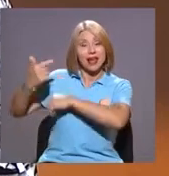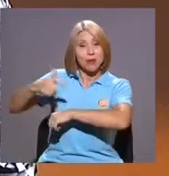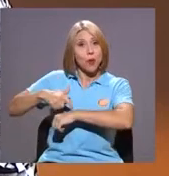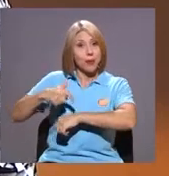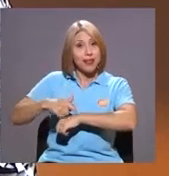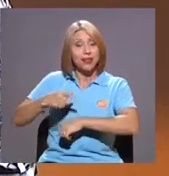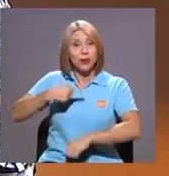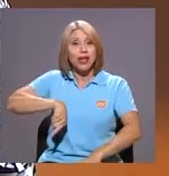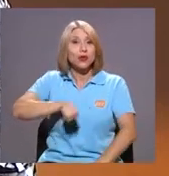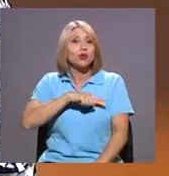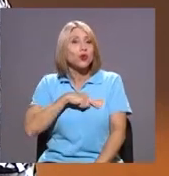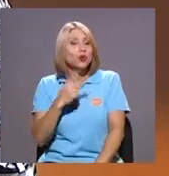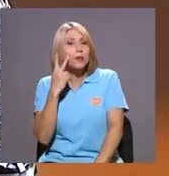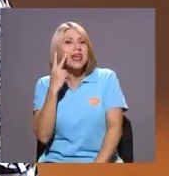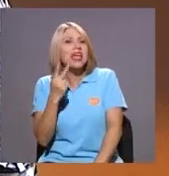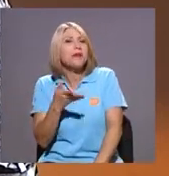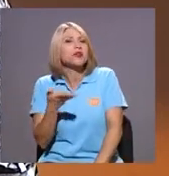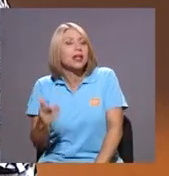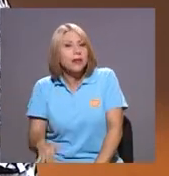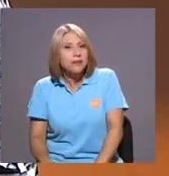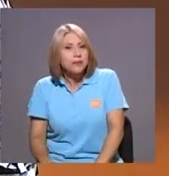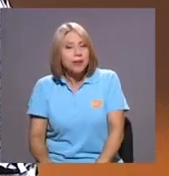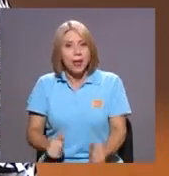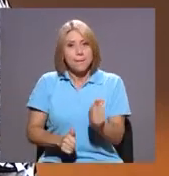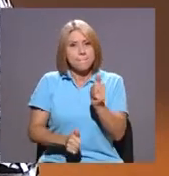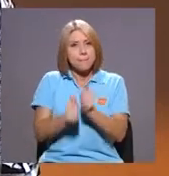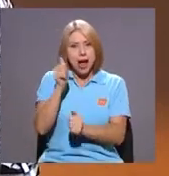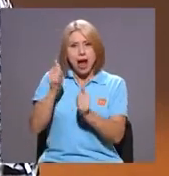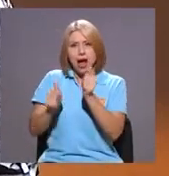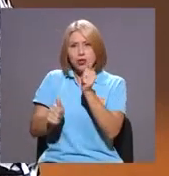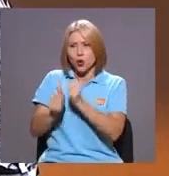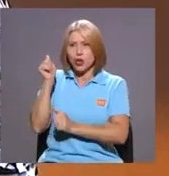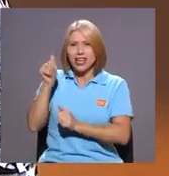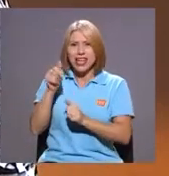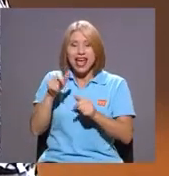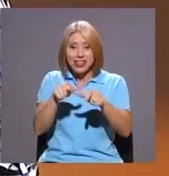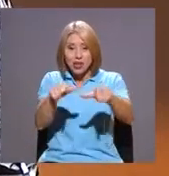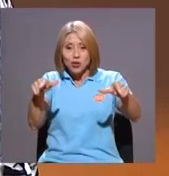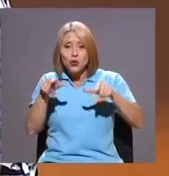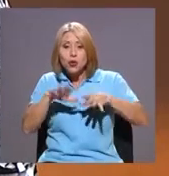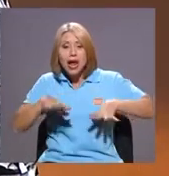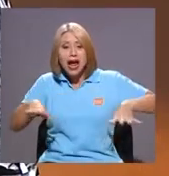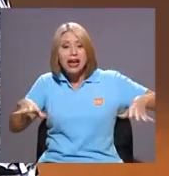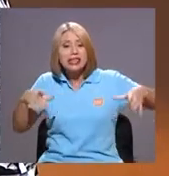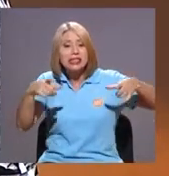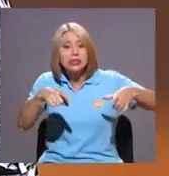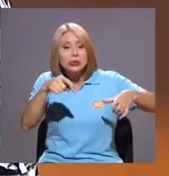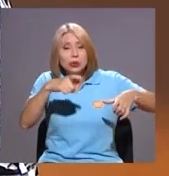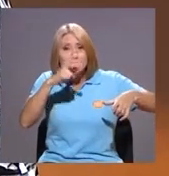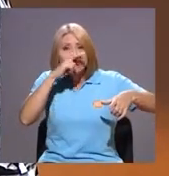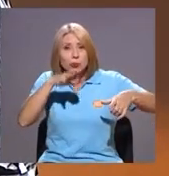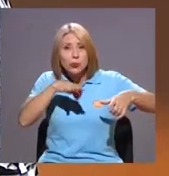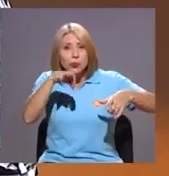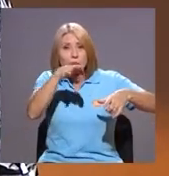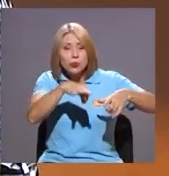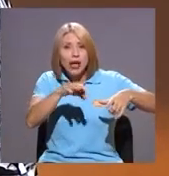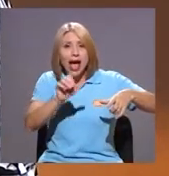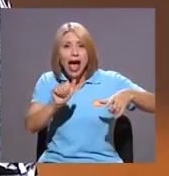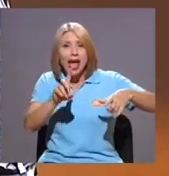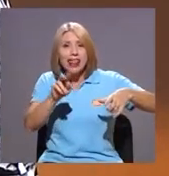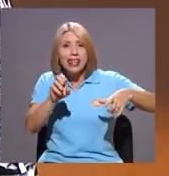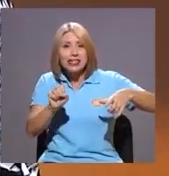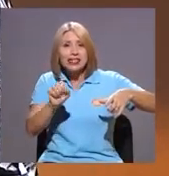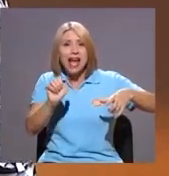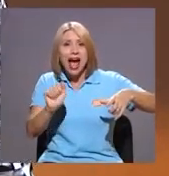que veíamos, por ejemplo, la gran mayoría de los criaderos de Aedes aegypti eran en